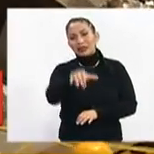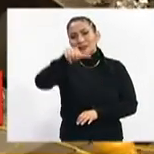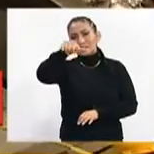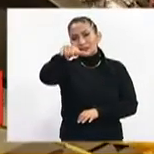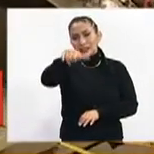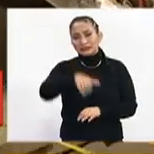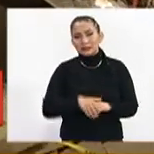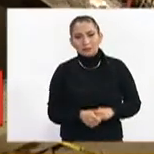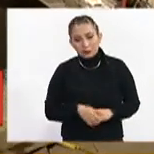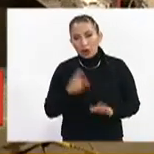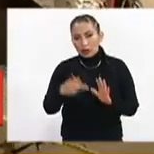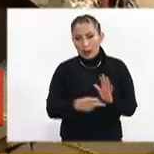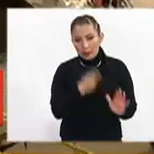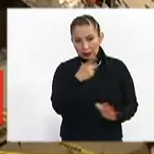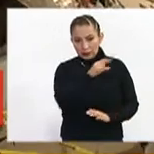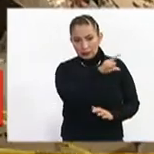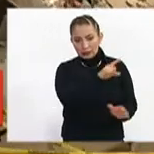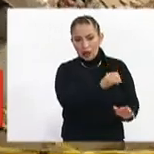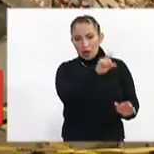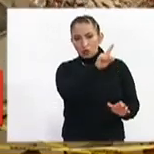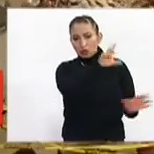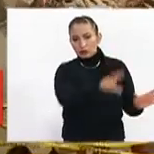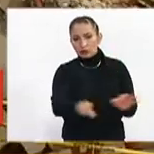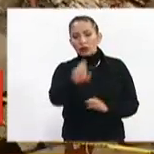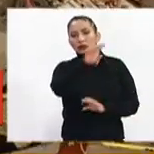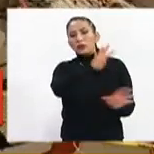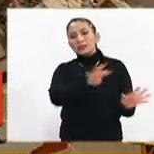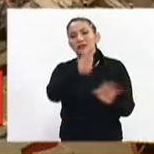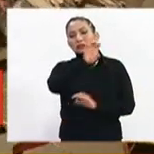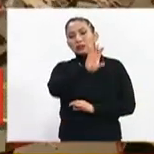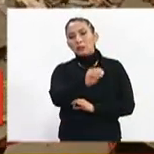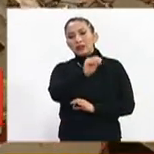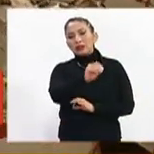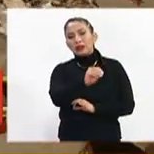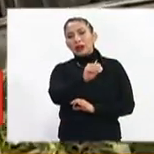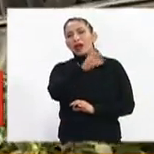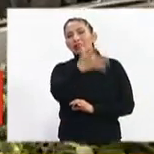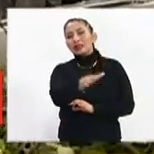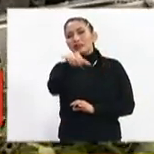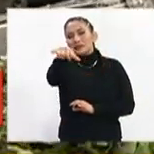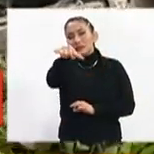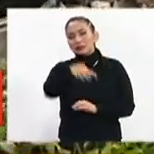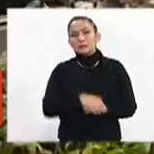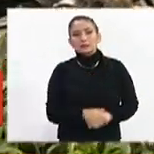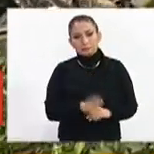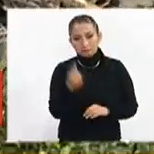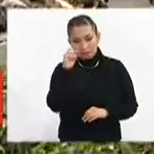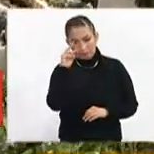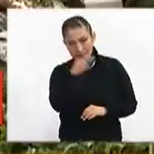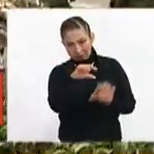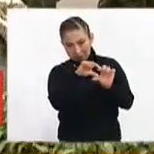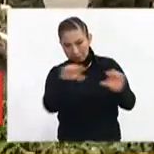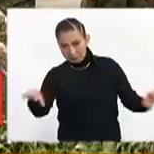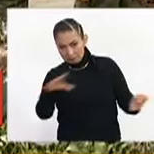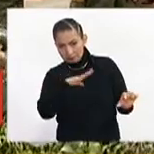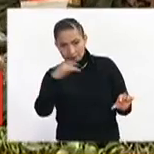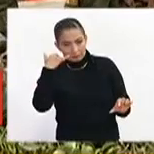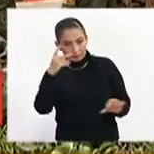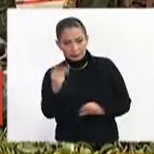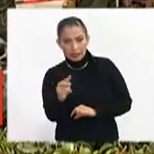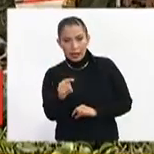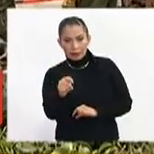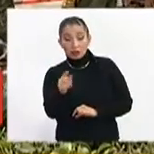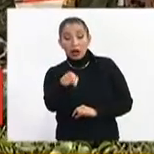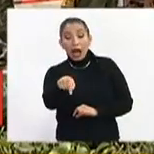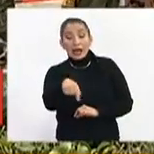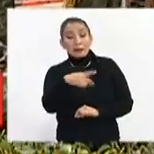990 1016, repito, 01800 990 1016. Ya lo ve usted en su pantalla. Ahí